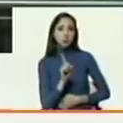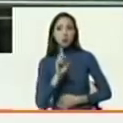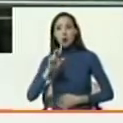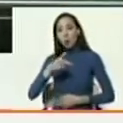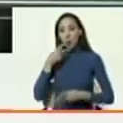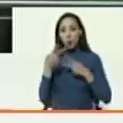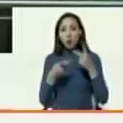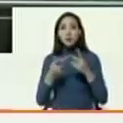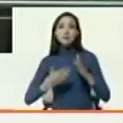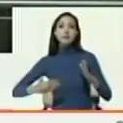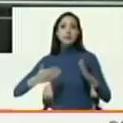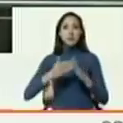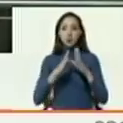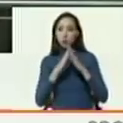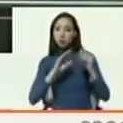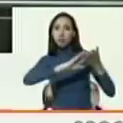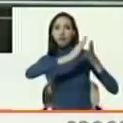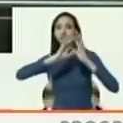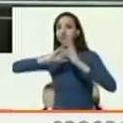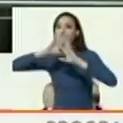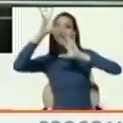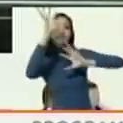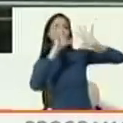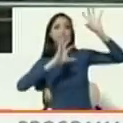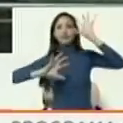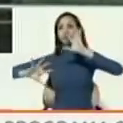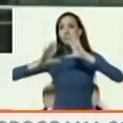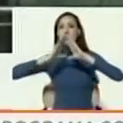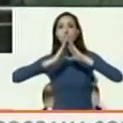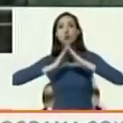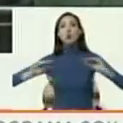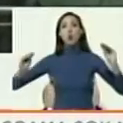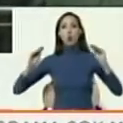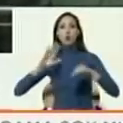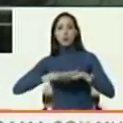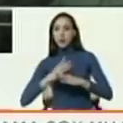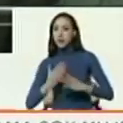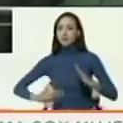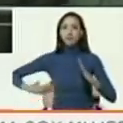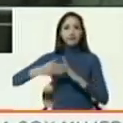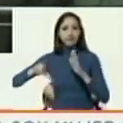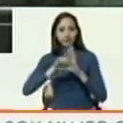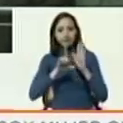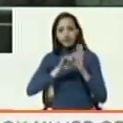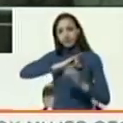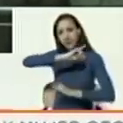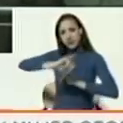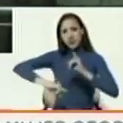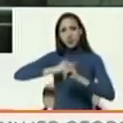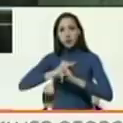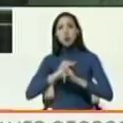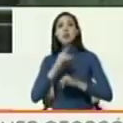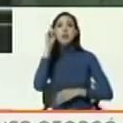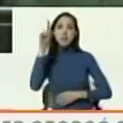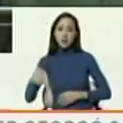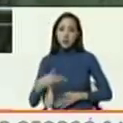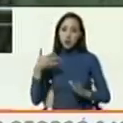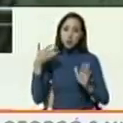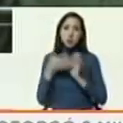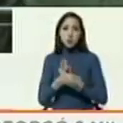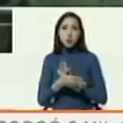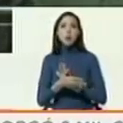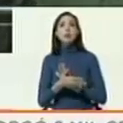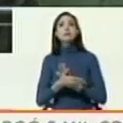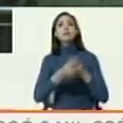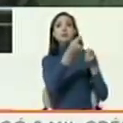logra afectar a toda la comunidad internacional, violando toda norma de derecho internacional e incluso del propio sistema multilateral de